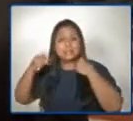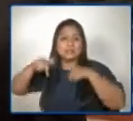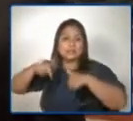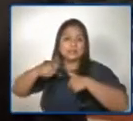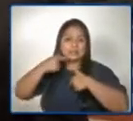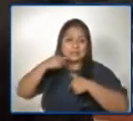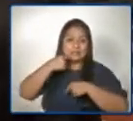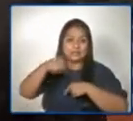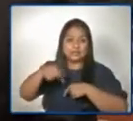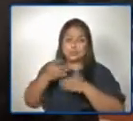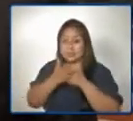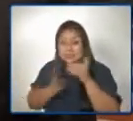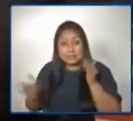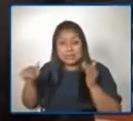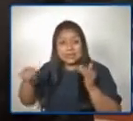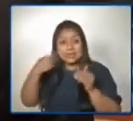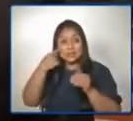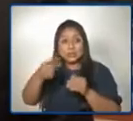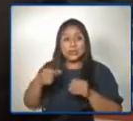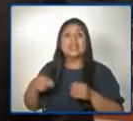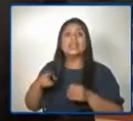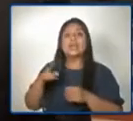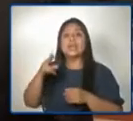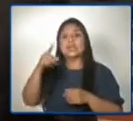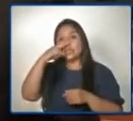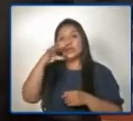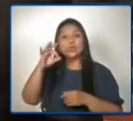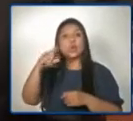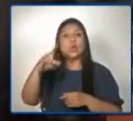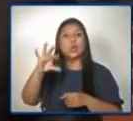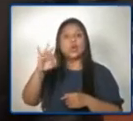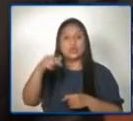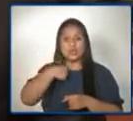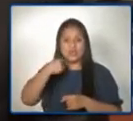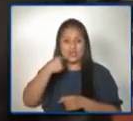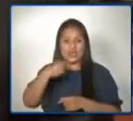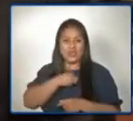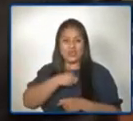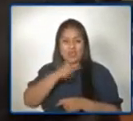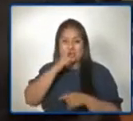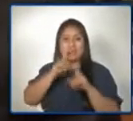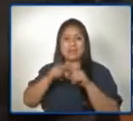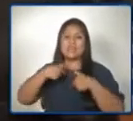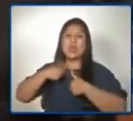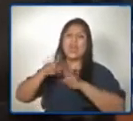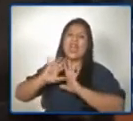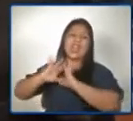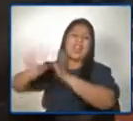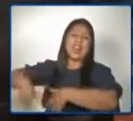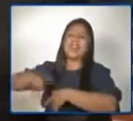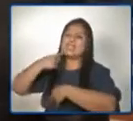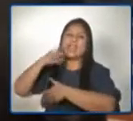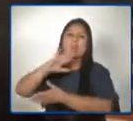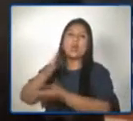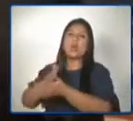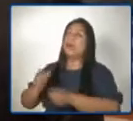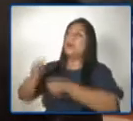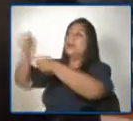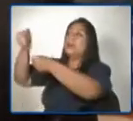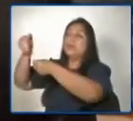Yo en mis planes estaba, después de Río, después de Tokio, pues como se dice en el mundo del bádminton, colgar la raqueta, y ahora lo que menos quiero es